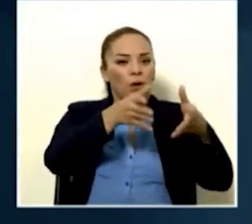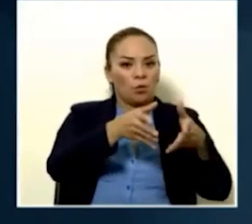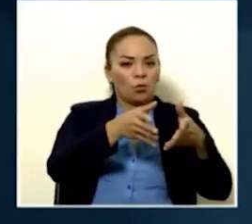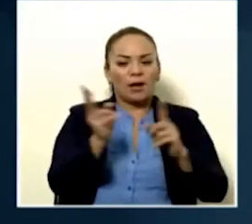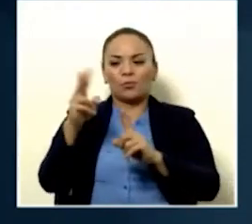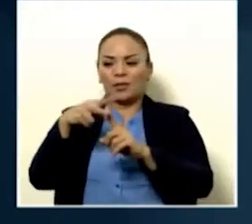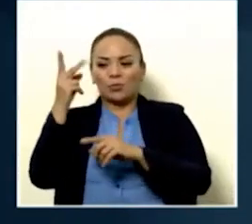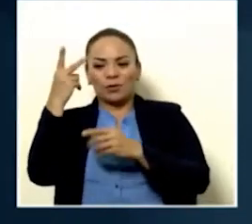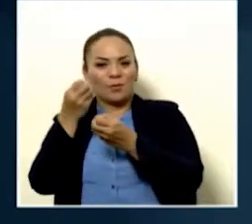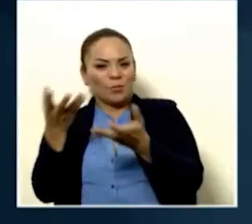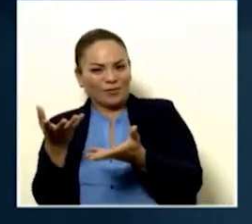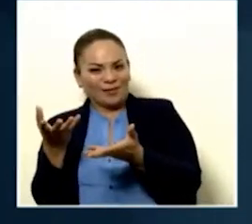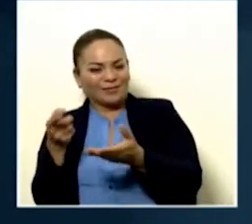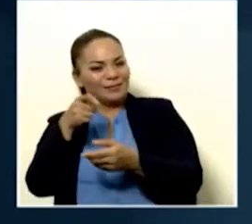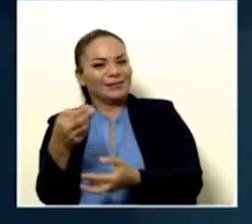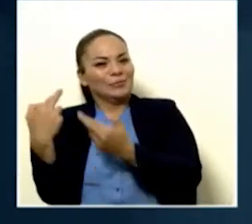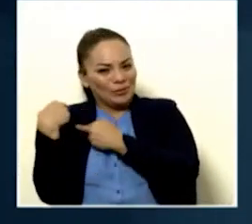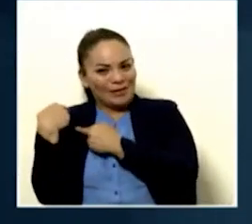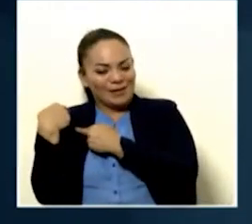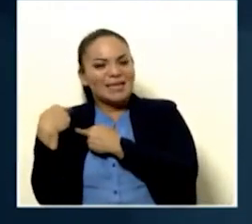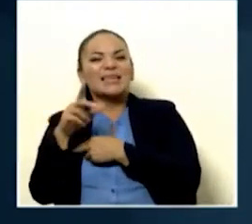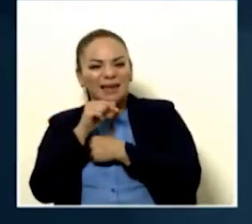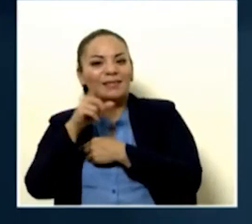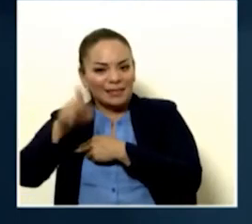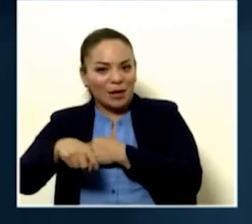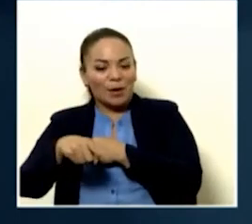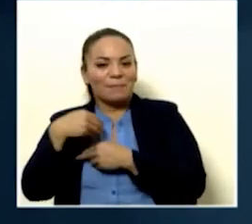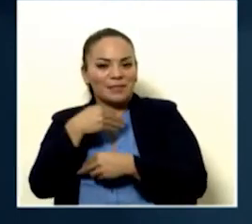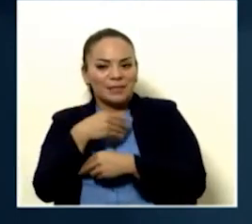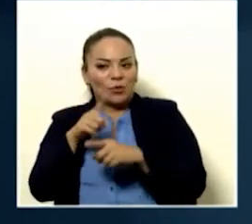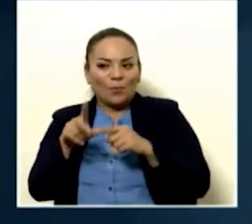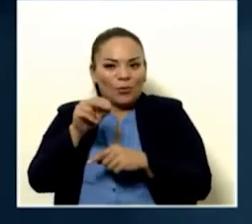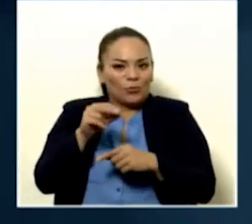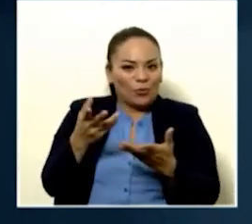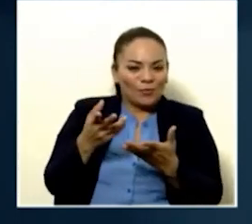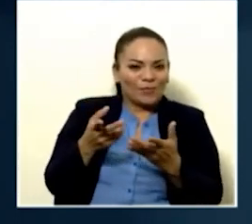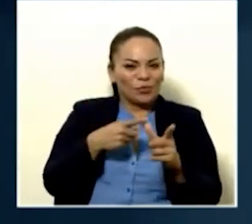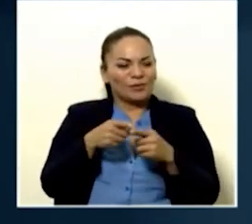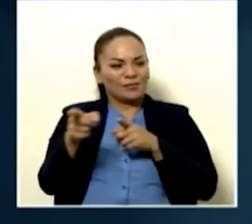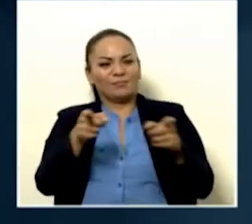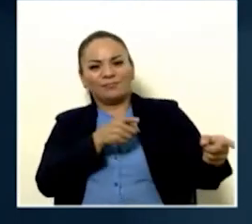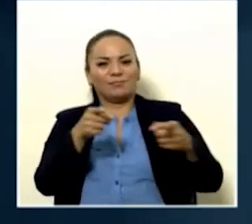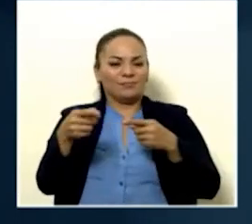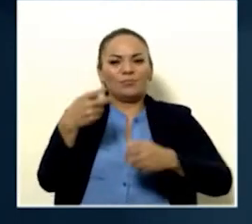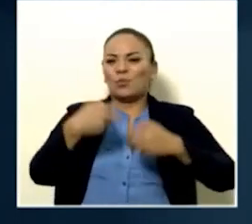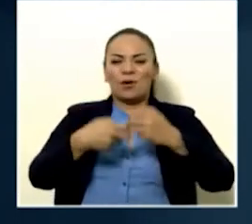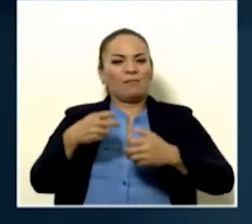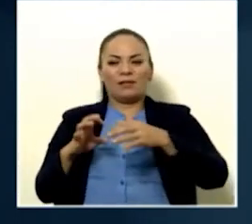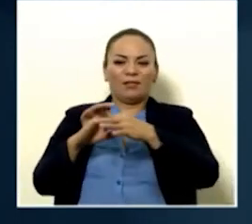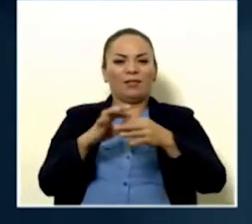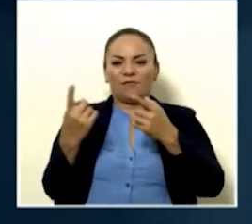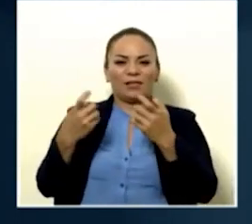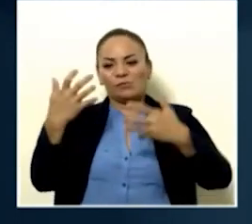política pública que le corresponde al ministerio a cargo del tema, pues genera problemas graves de coordinación, y al